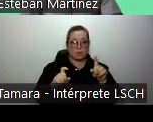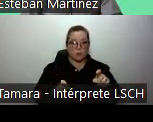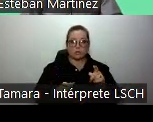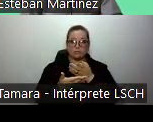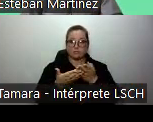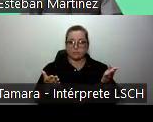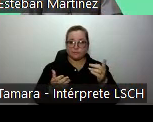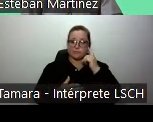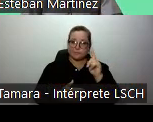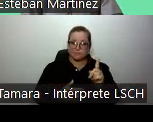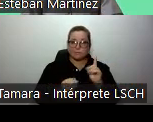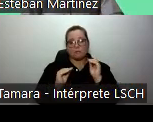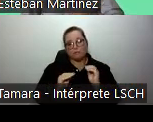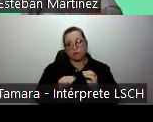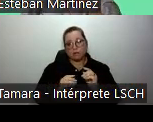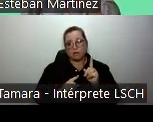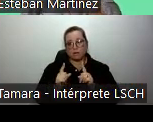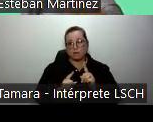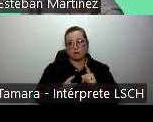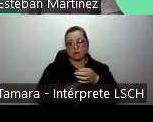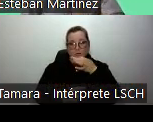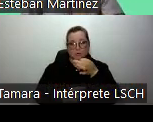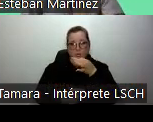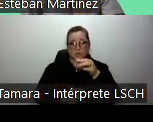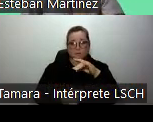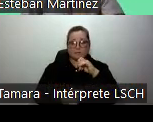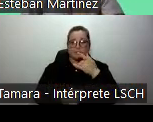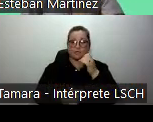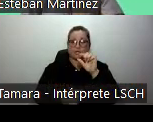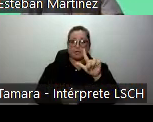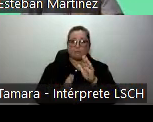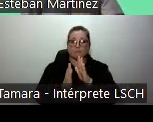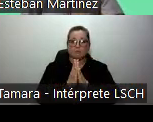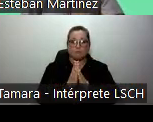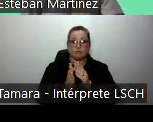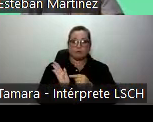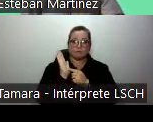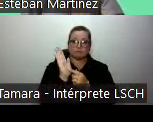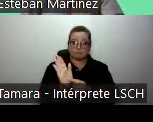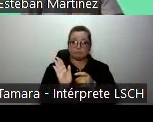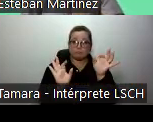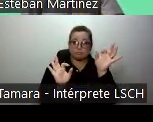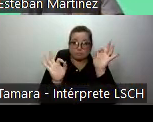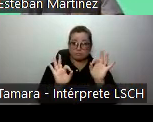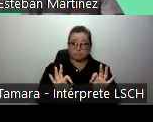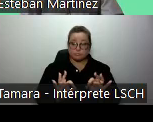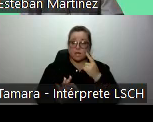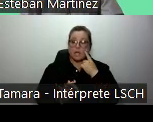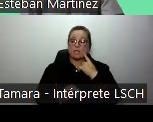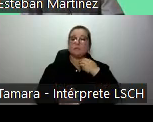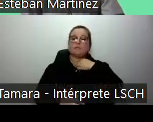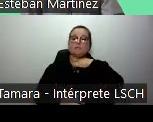que Pero sería bueno poder escuchar a Miguel si nos pueden ayudar a que Miguel Pase adelante